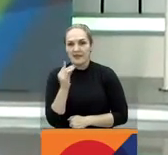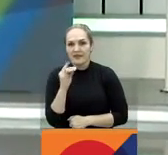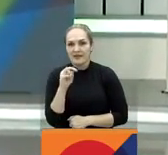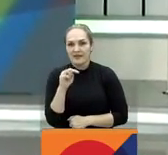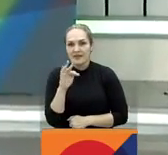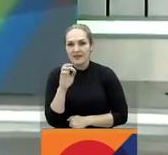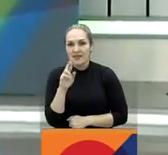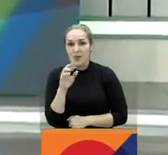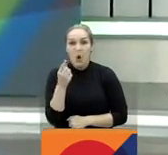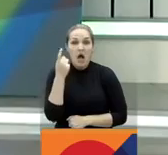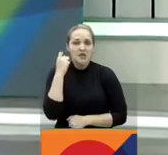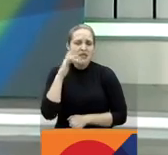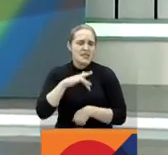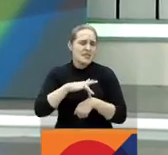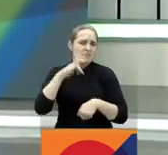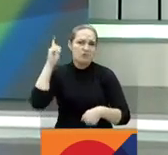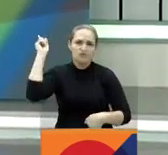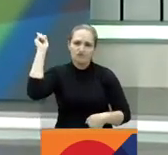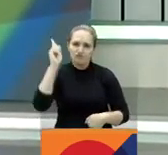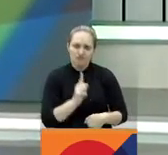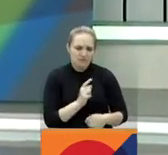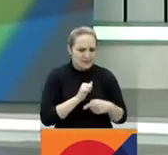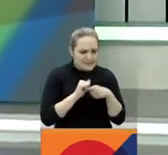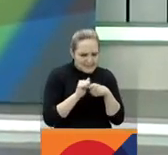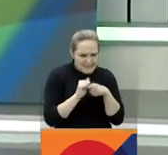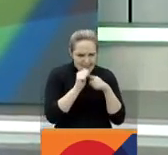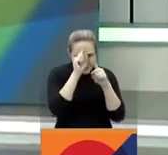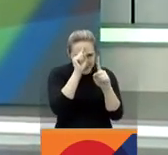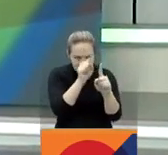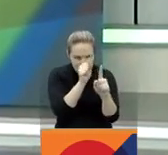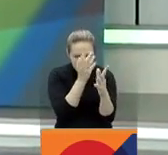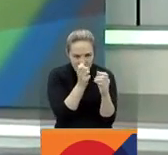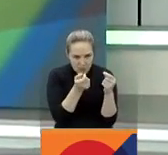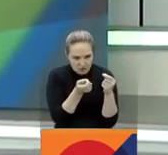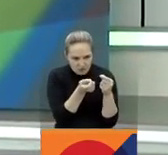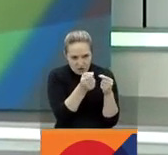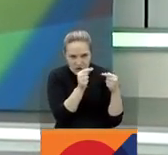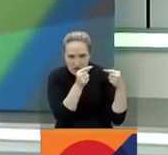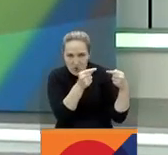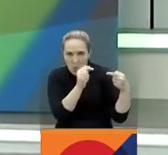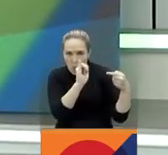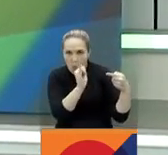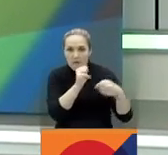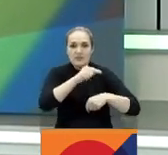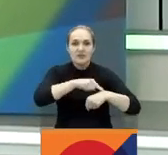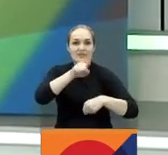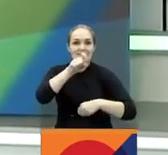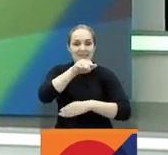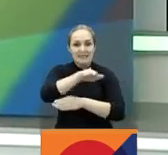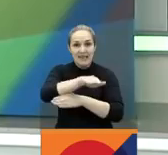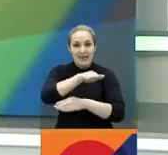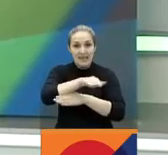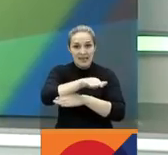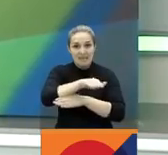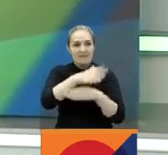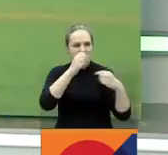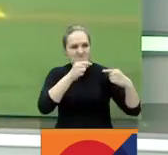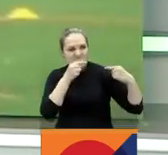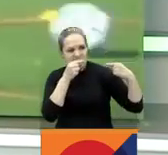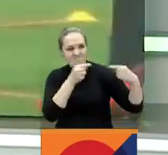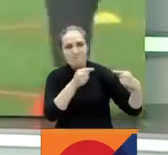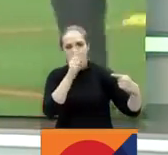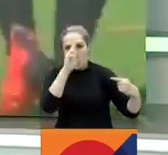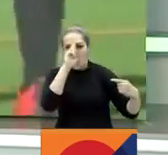muy temprano por cierto, se unió al grupo pensando en ese partido del próximo jueves, 6 de la tarde, horario colombiano, frente a